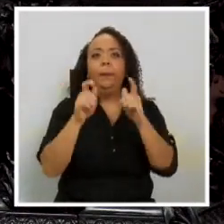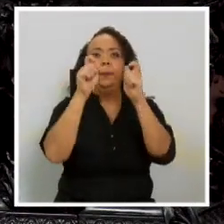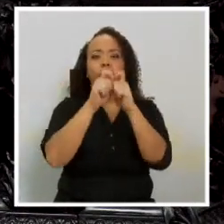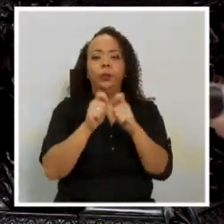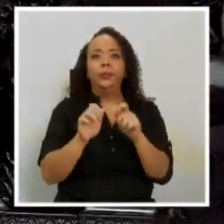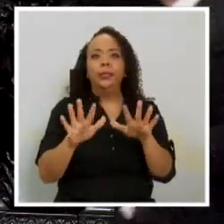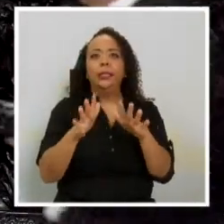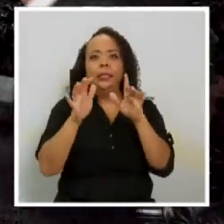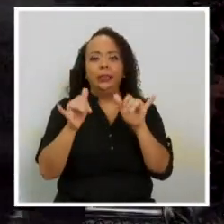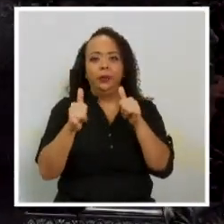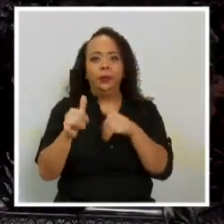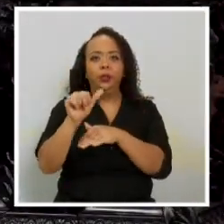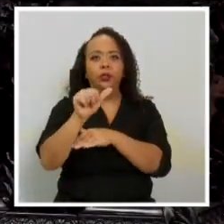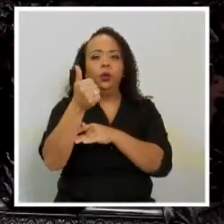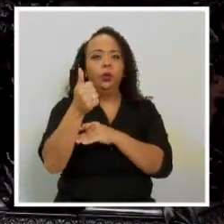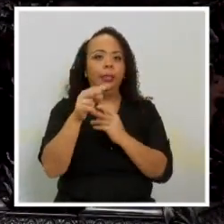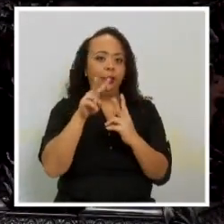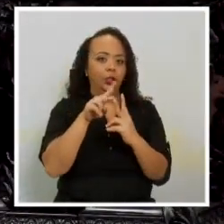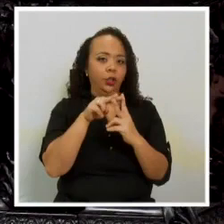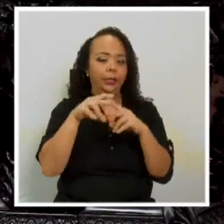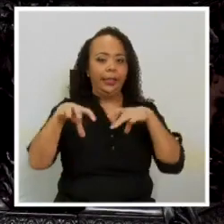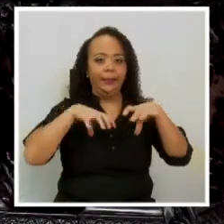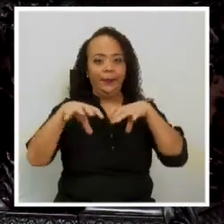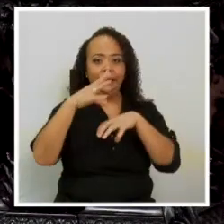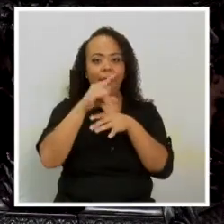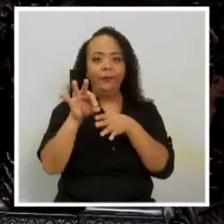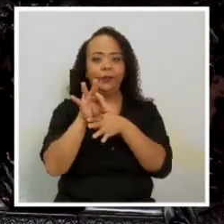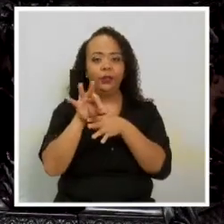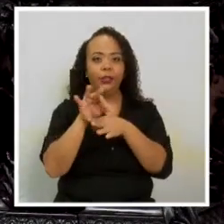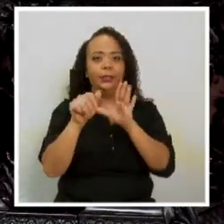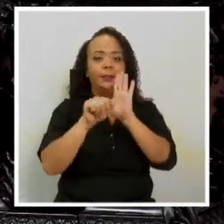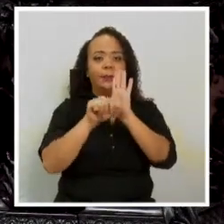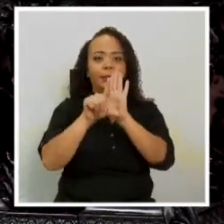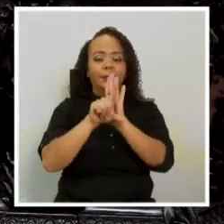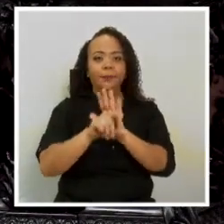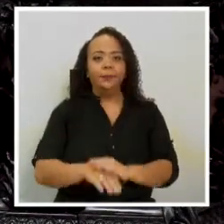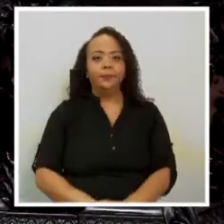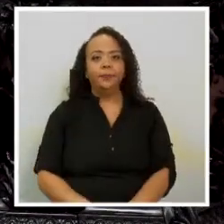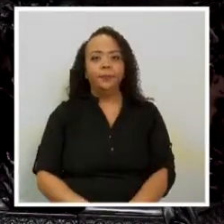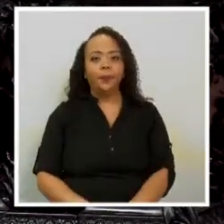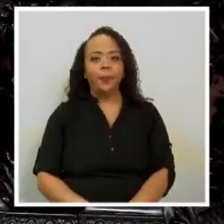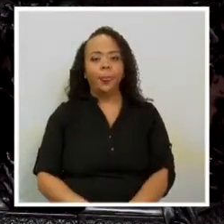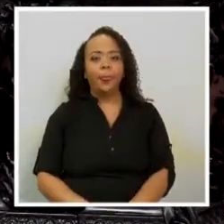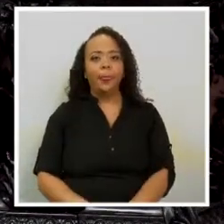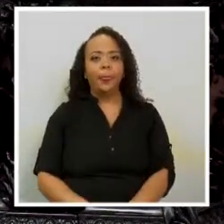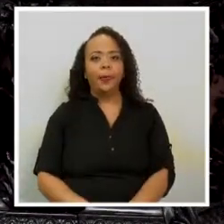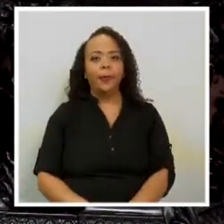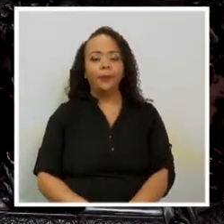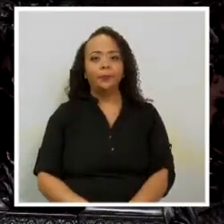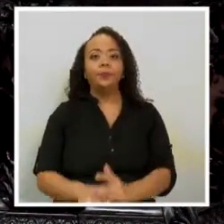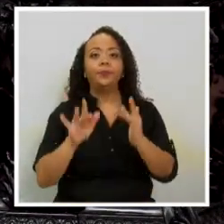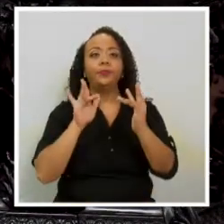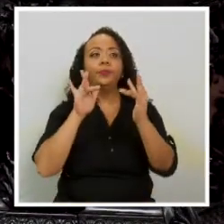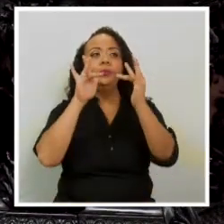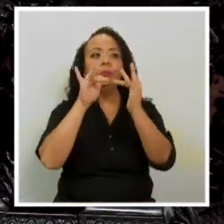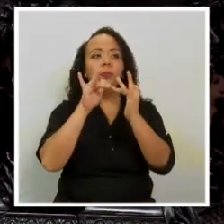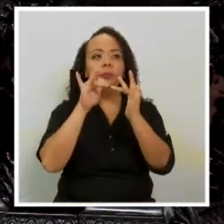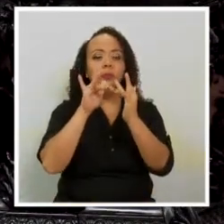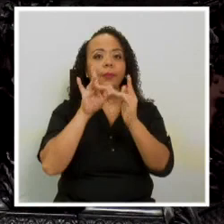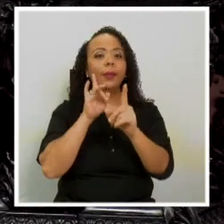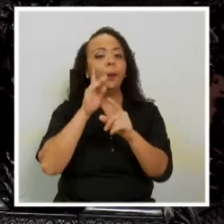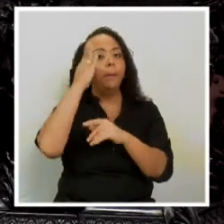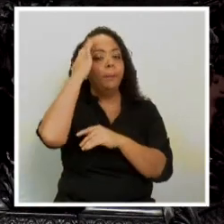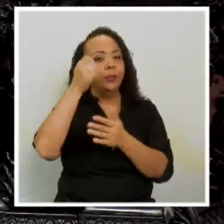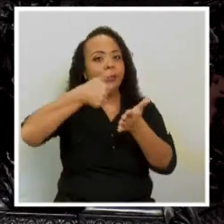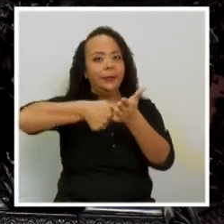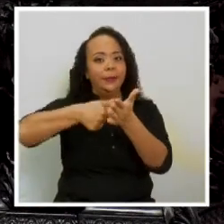está en juego en las otras 2 actividades y funciones de la Asamblea Legislativa. Vamos a hacer de nuevo contacto hasta plenario porque se va